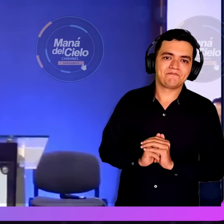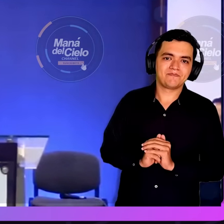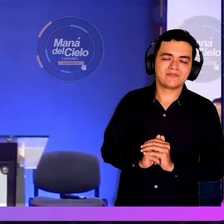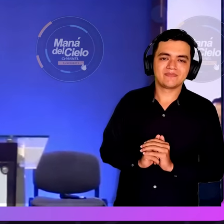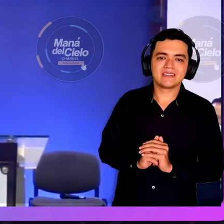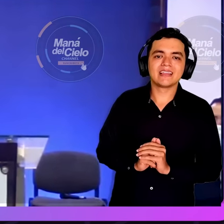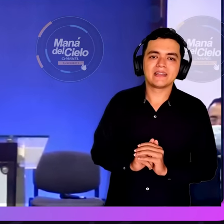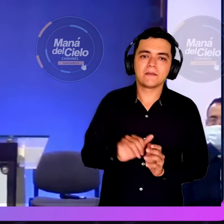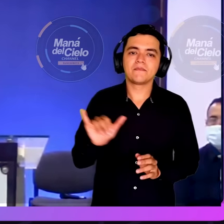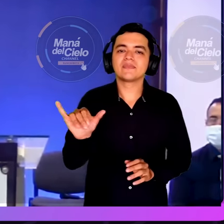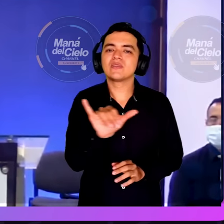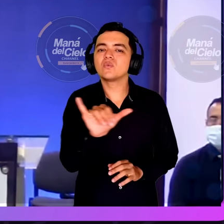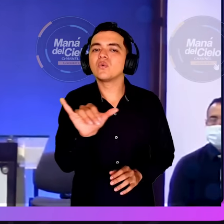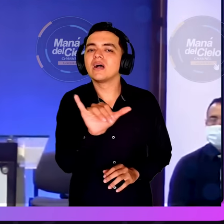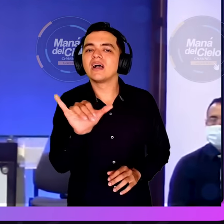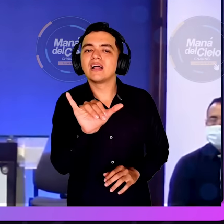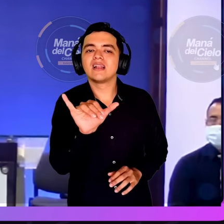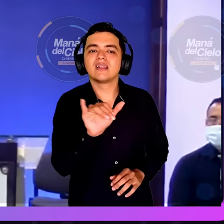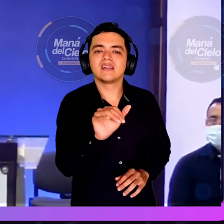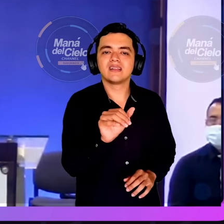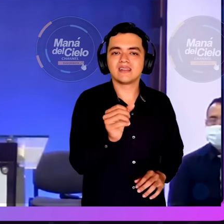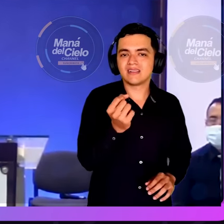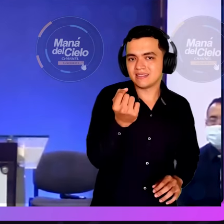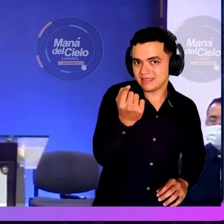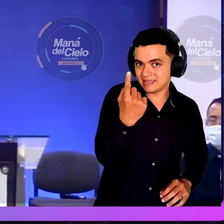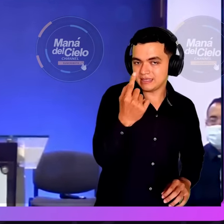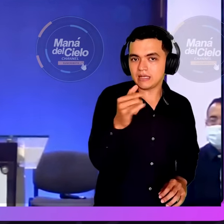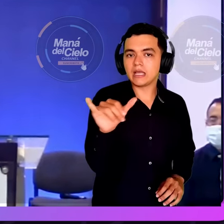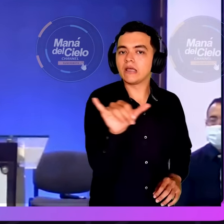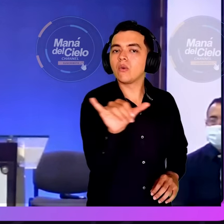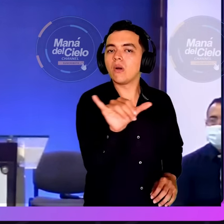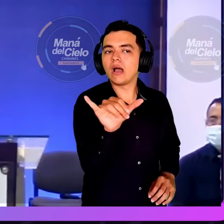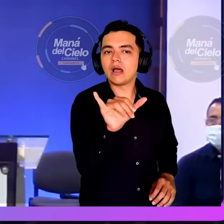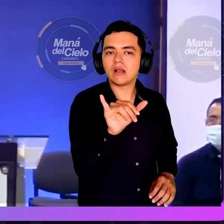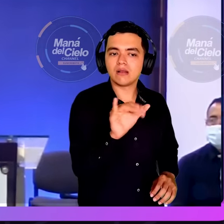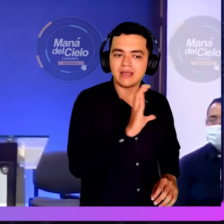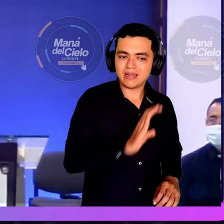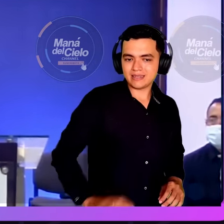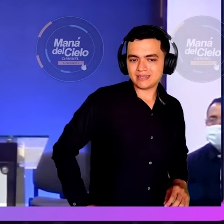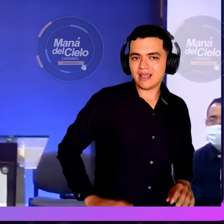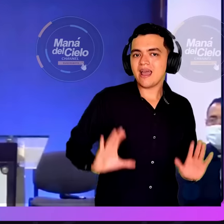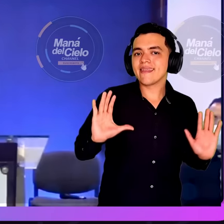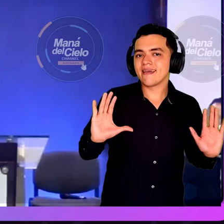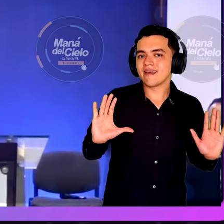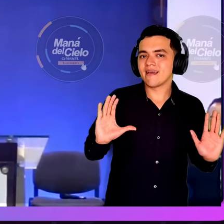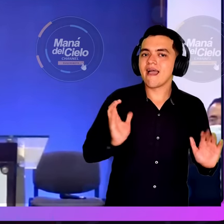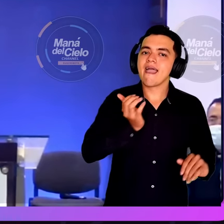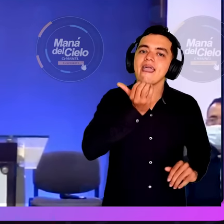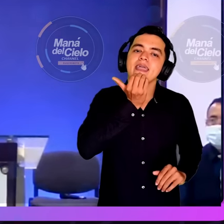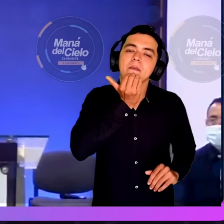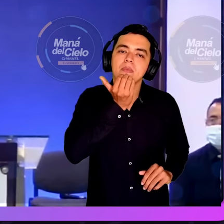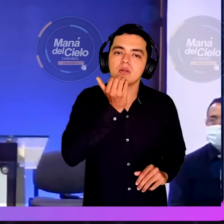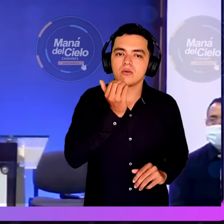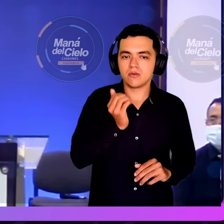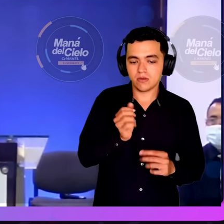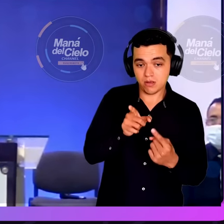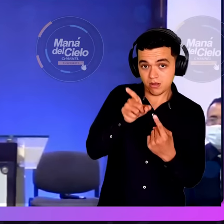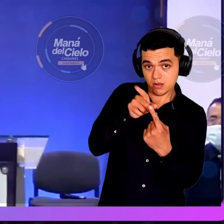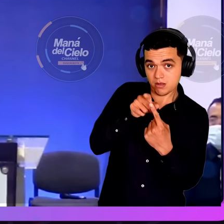muchas ataduras. Hay dos clases de nacimientos. Hay niños que nacen gorditos,